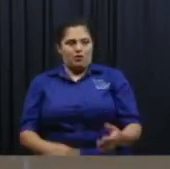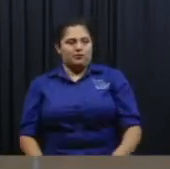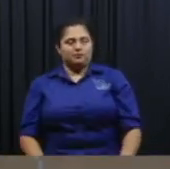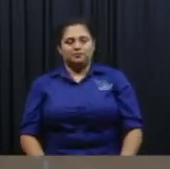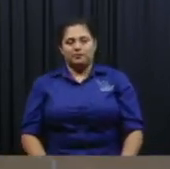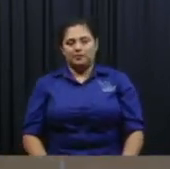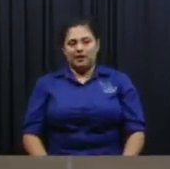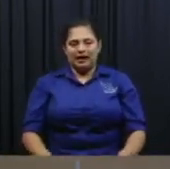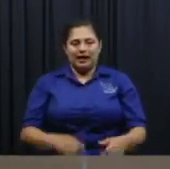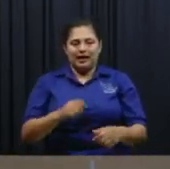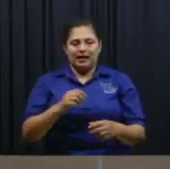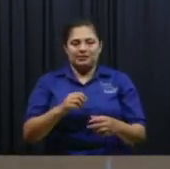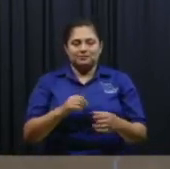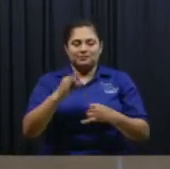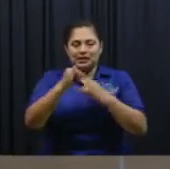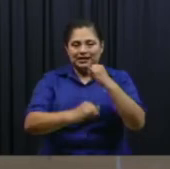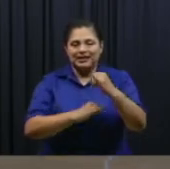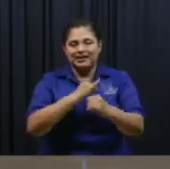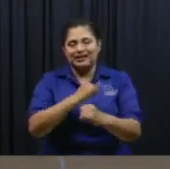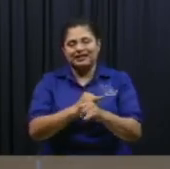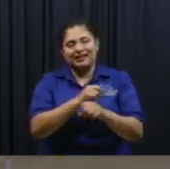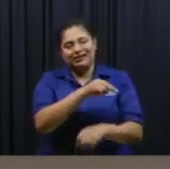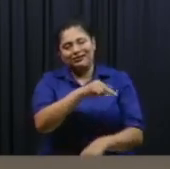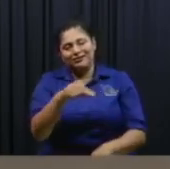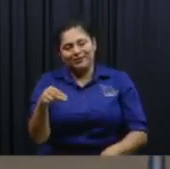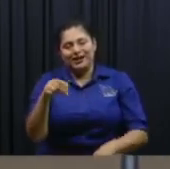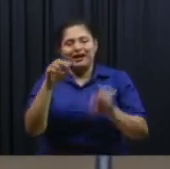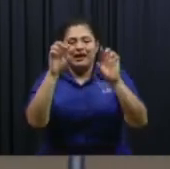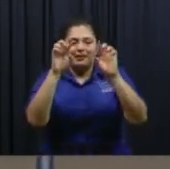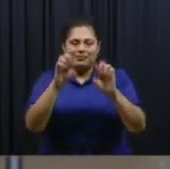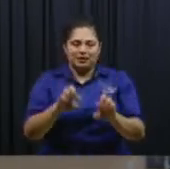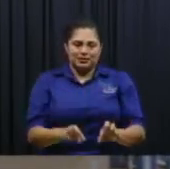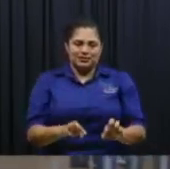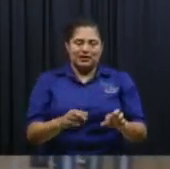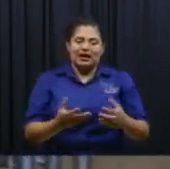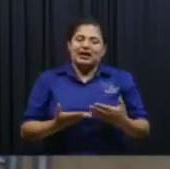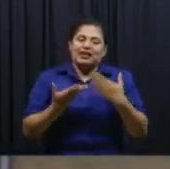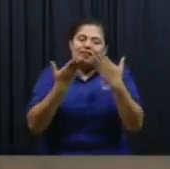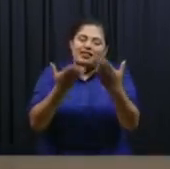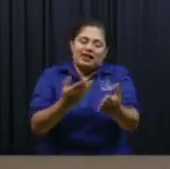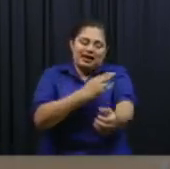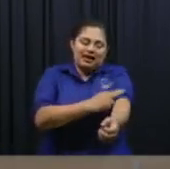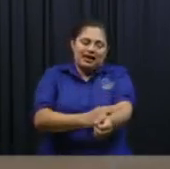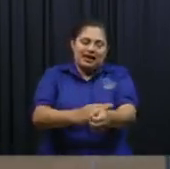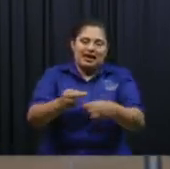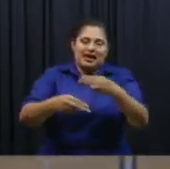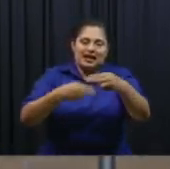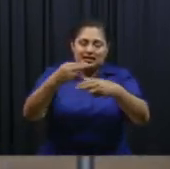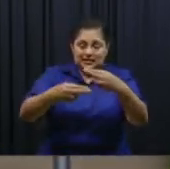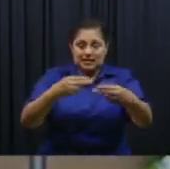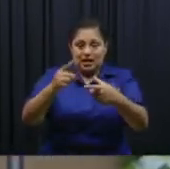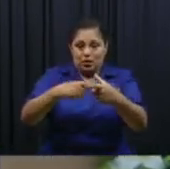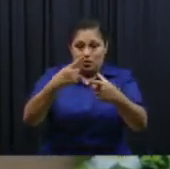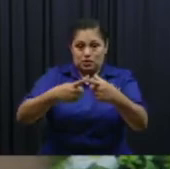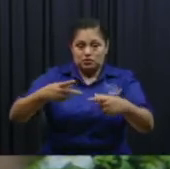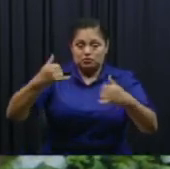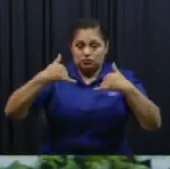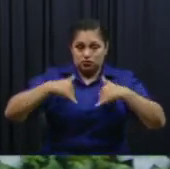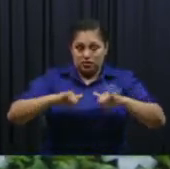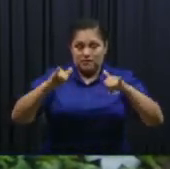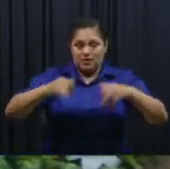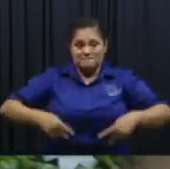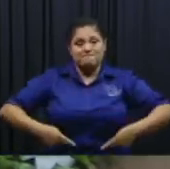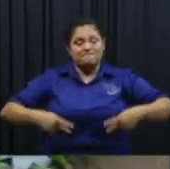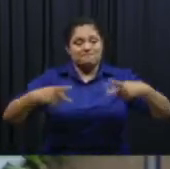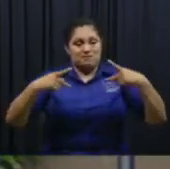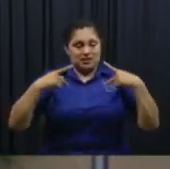testador o autor de la herencia o autor de la herencia persona que dispone de sus bienes y derechos bueno y declara o cumple